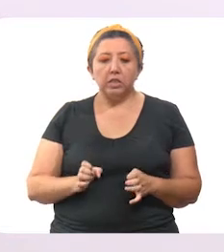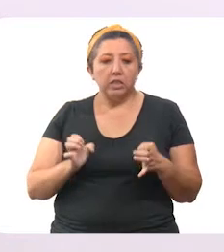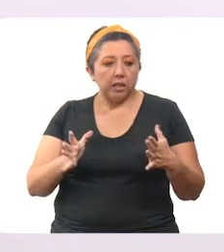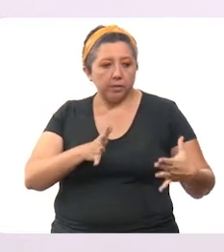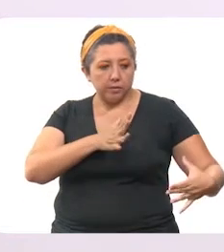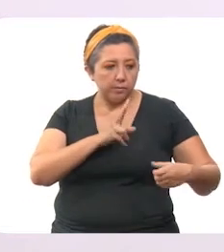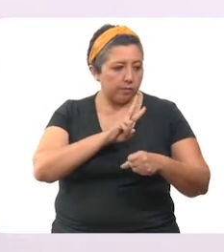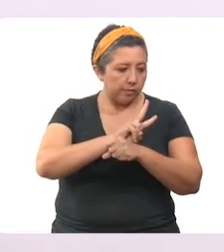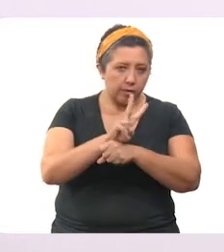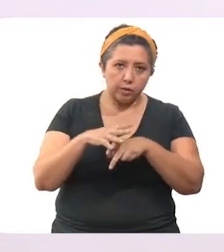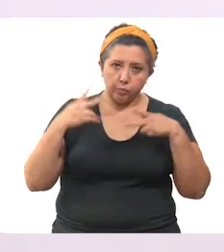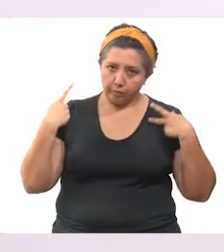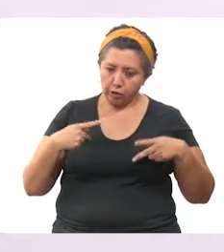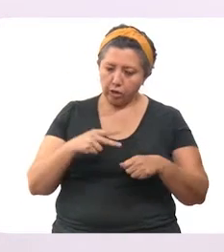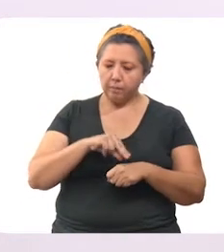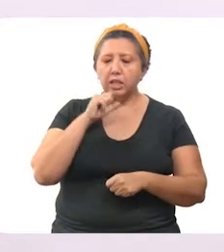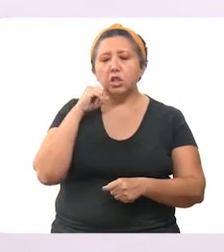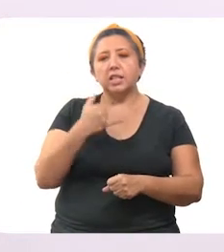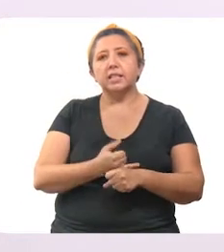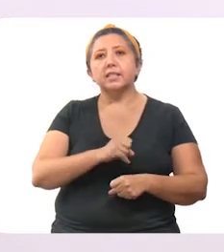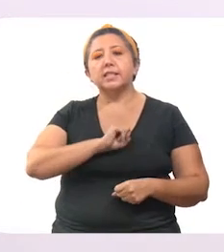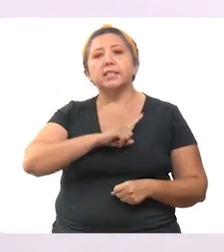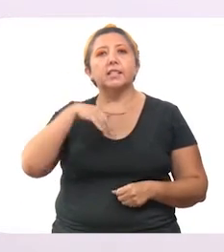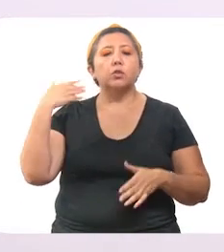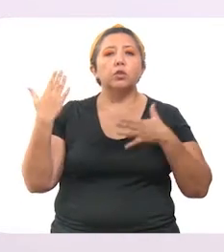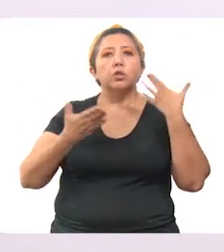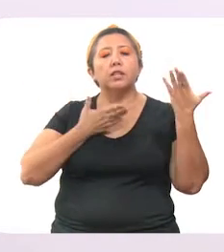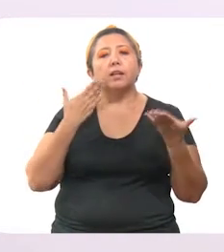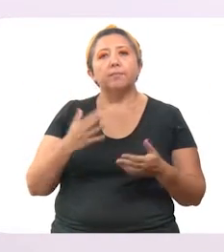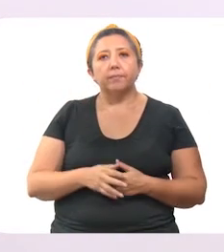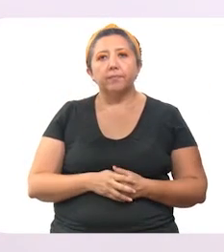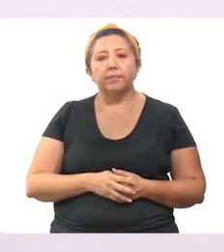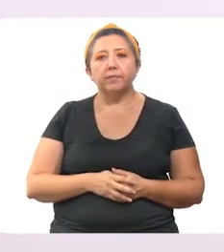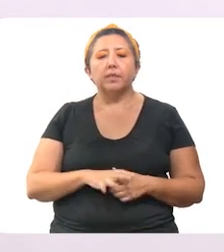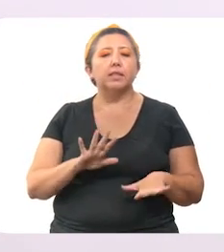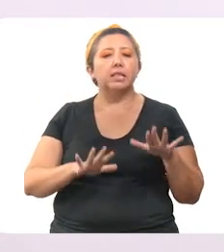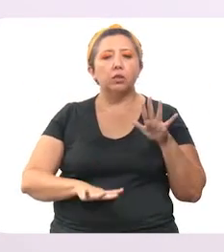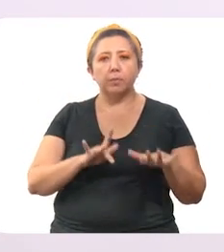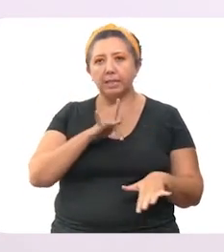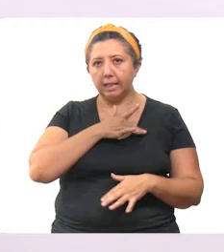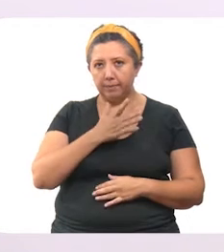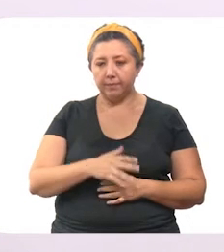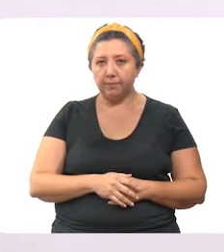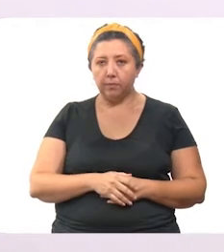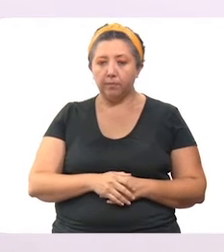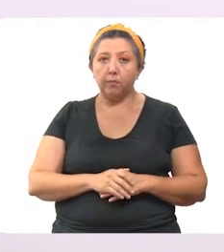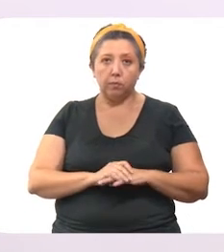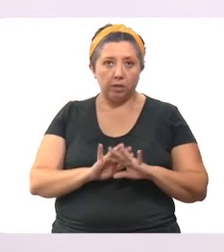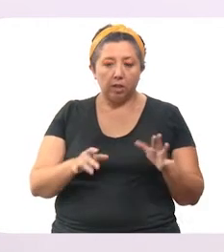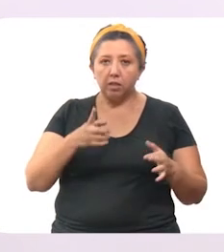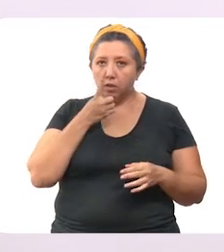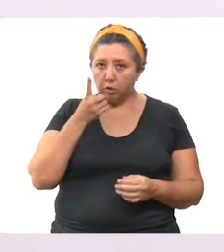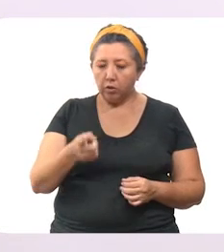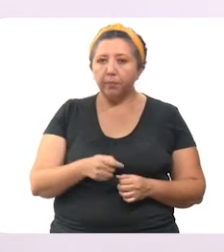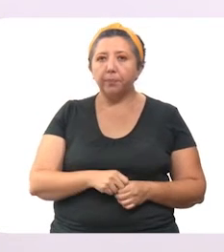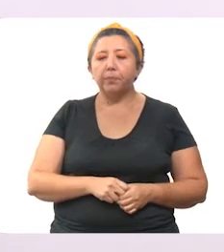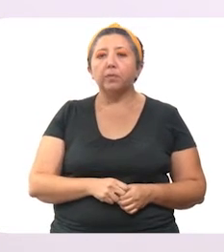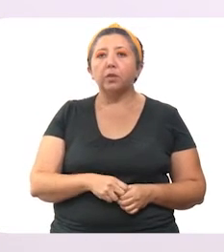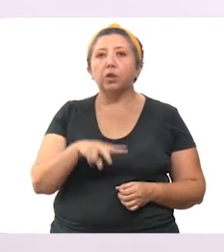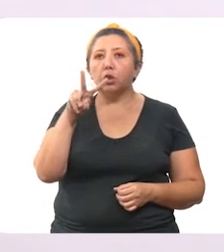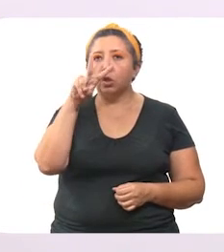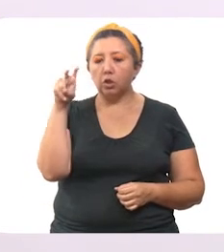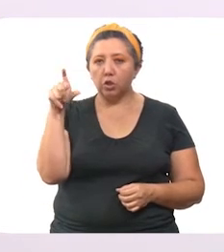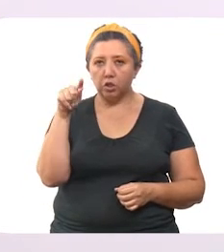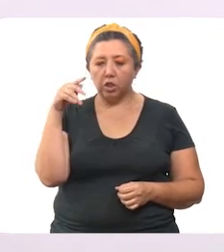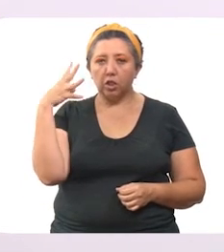están estables, aislados, monitoreados por personal médico de los servicios de salud de Yucatán. Presentan síntomas leves. Como ya se mencionó,